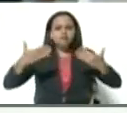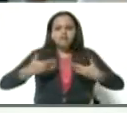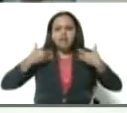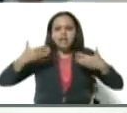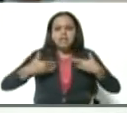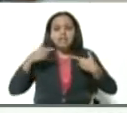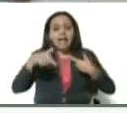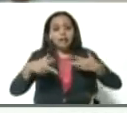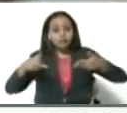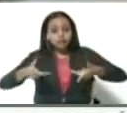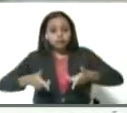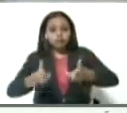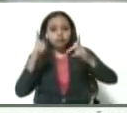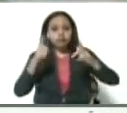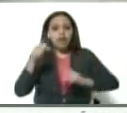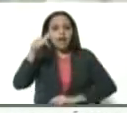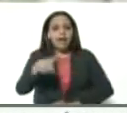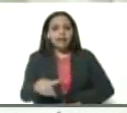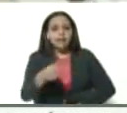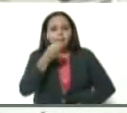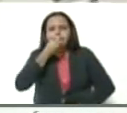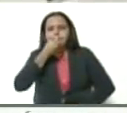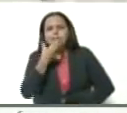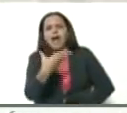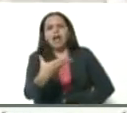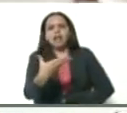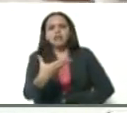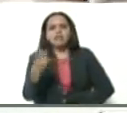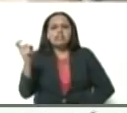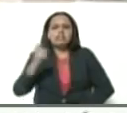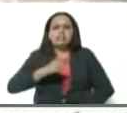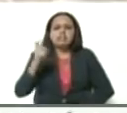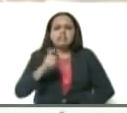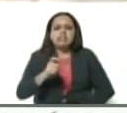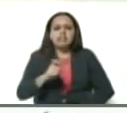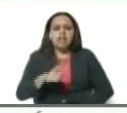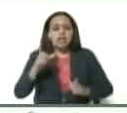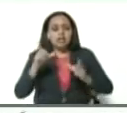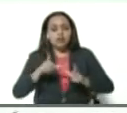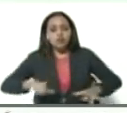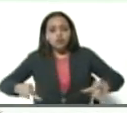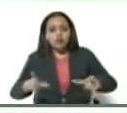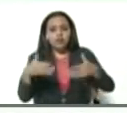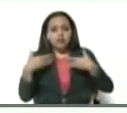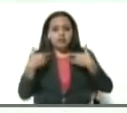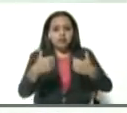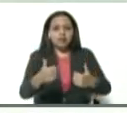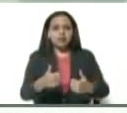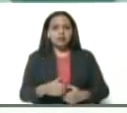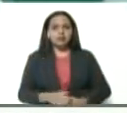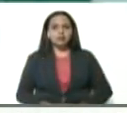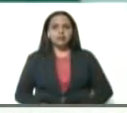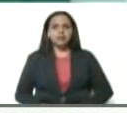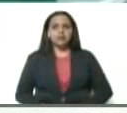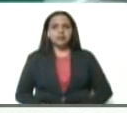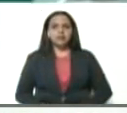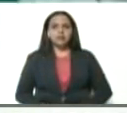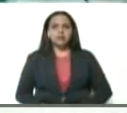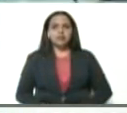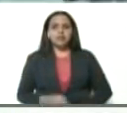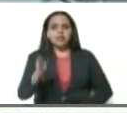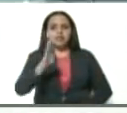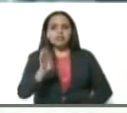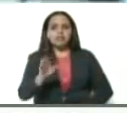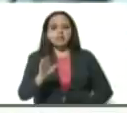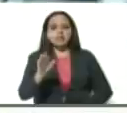la inauguración de este hermoso y necesario centro de salud en Sabaneta